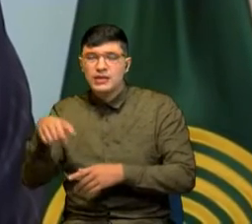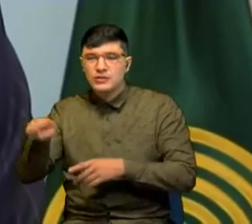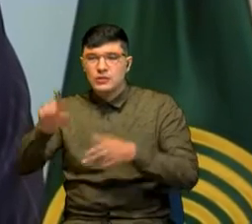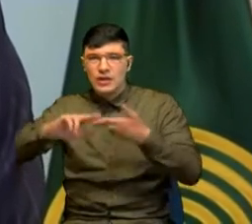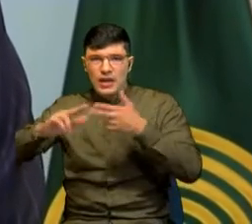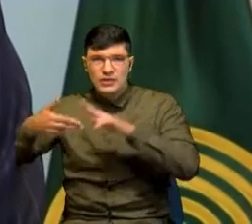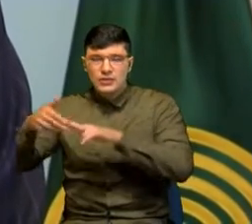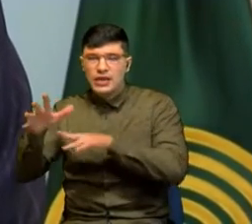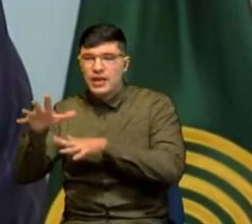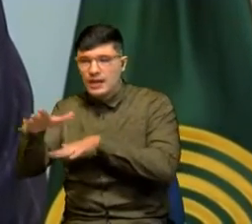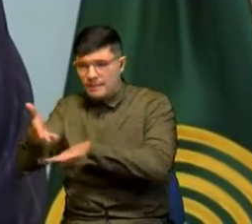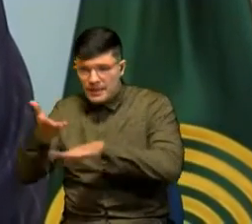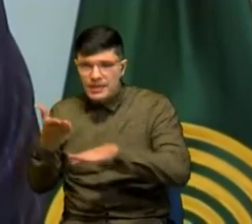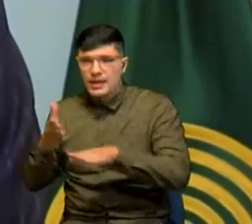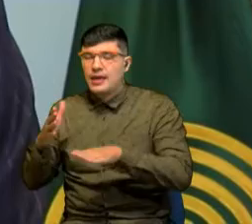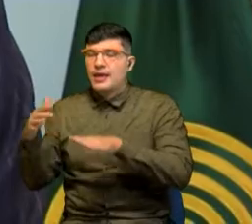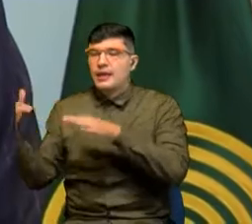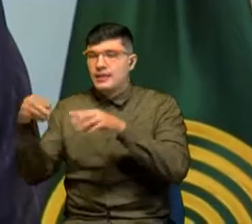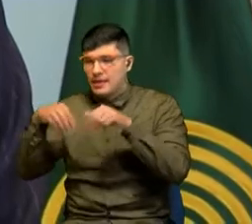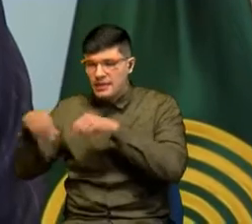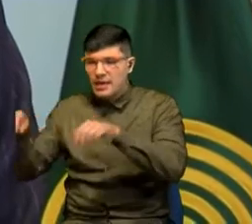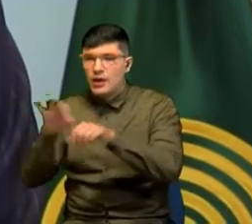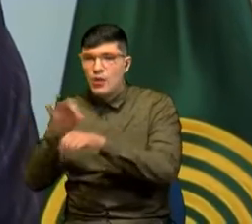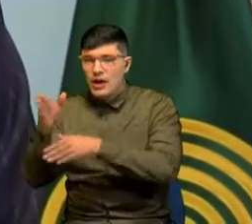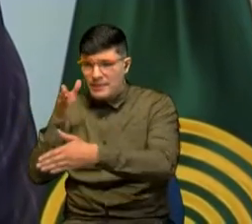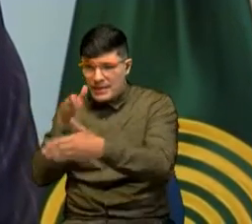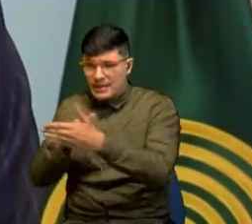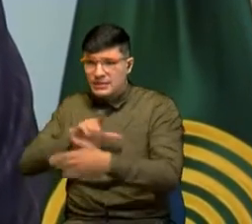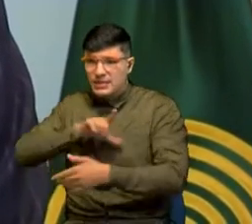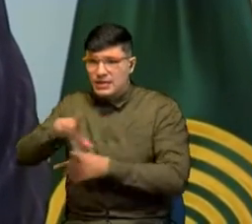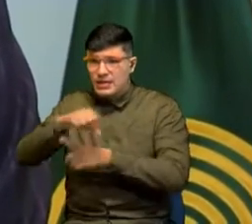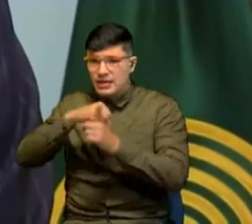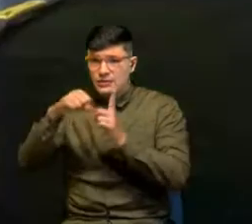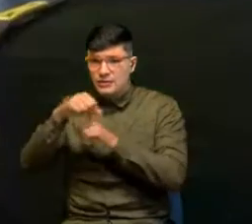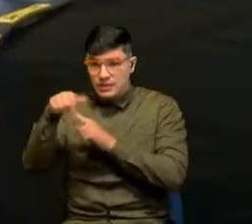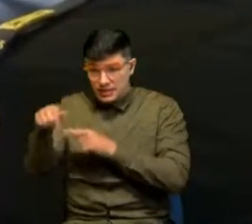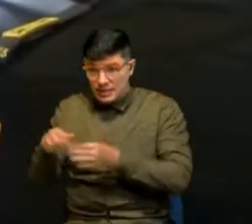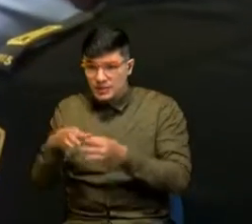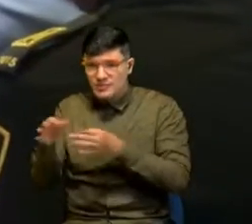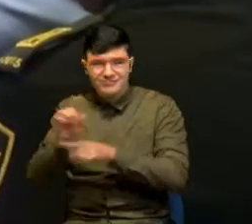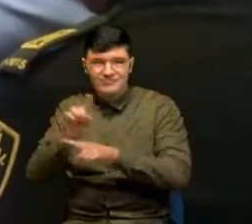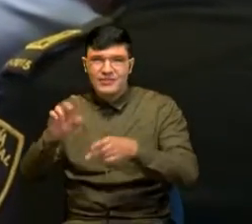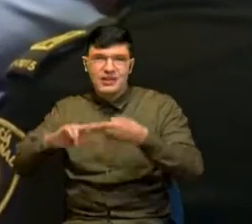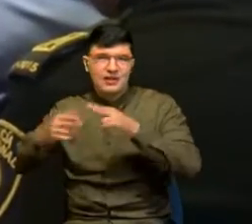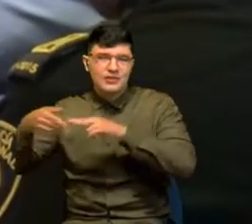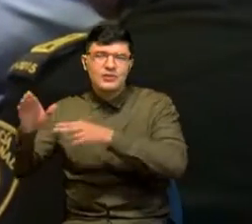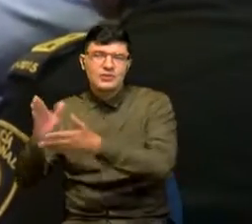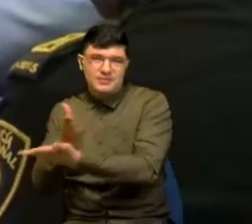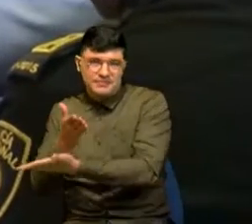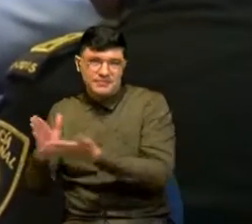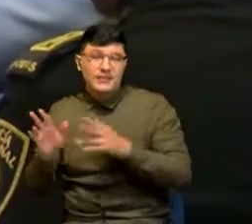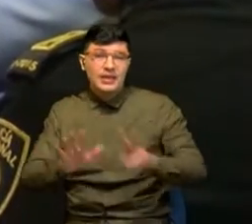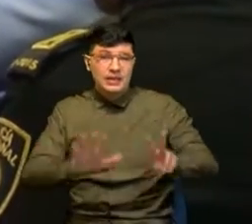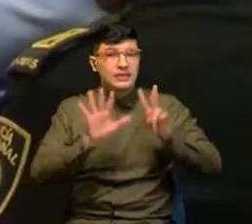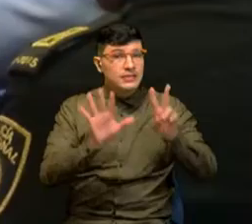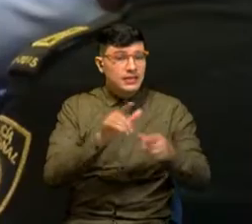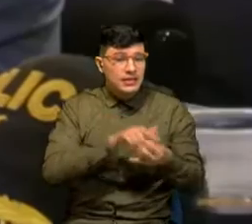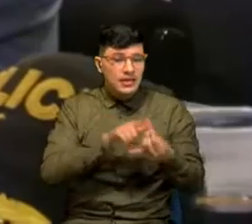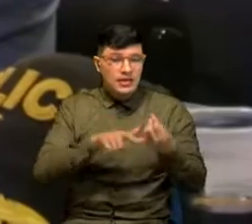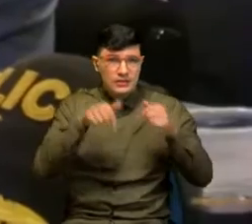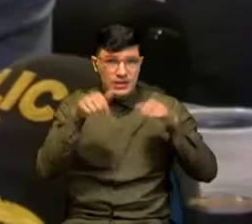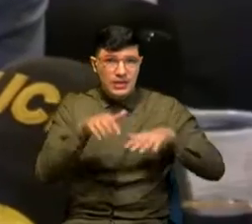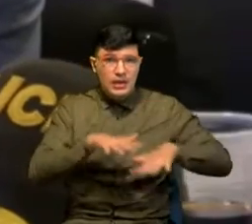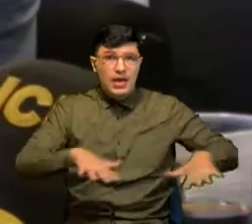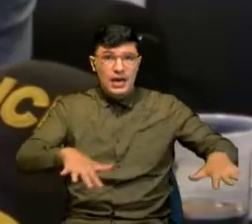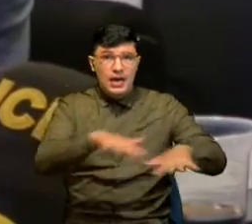la seguridad o amenaza a líderes sociales de nuestro municipio. De los 7 casos registrados hasta el momento, 4 de ellos